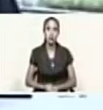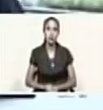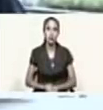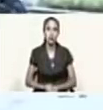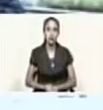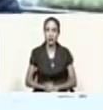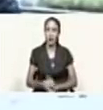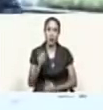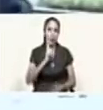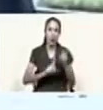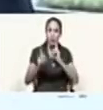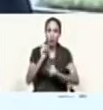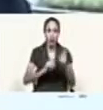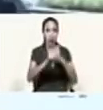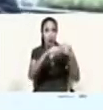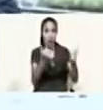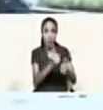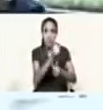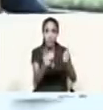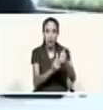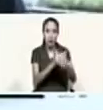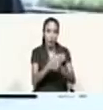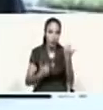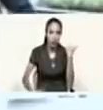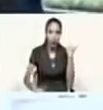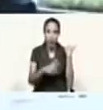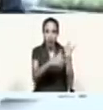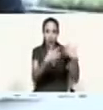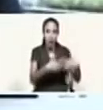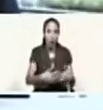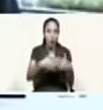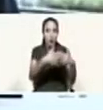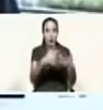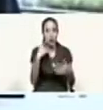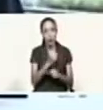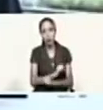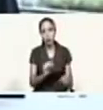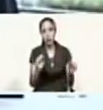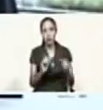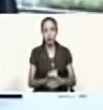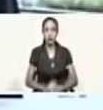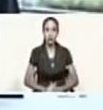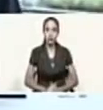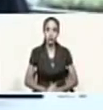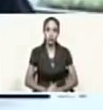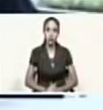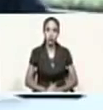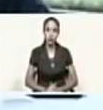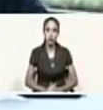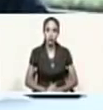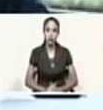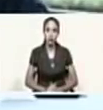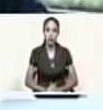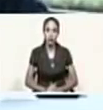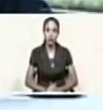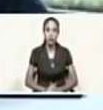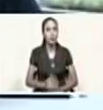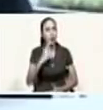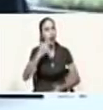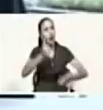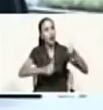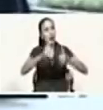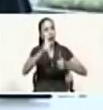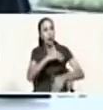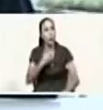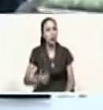apestoso. El discurso de Mike Pence apesta, apesta el discurso de Mike Pence sobre Venezuela. Parecía un candidato presidencial,